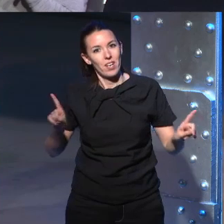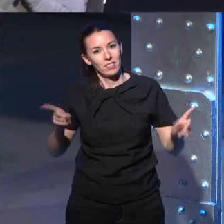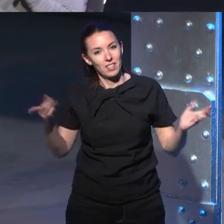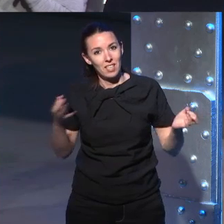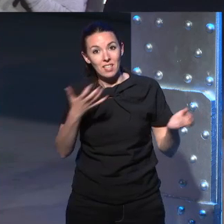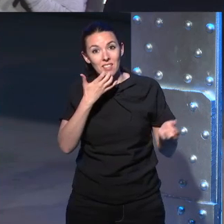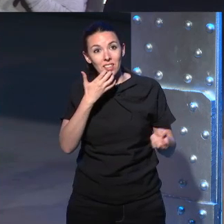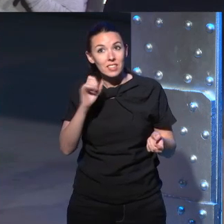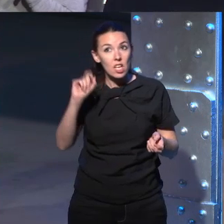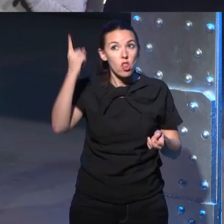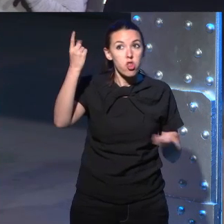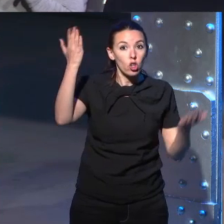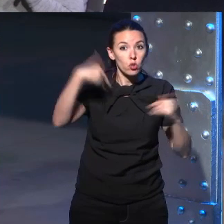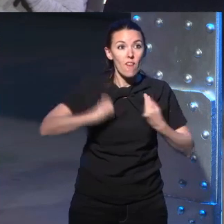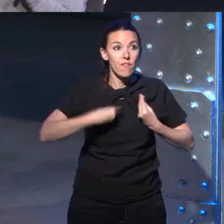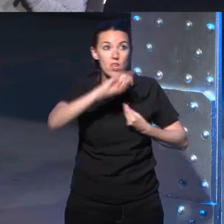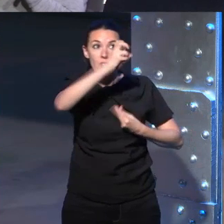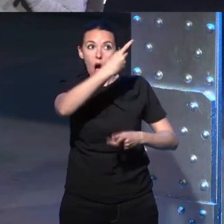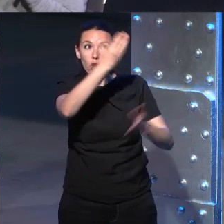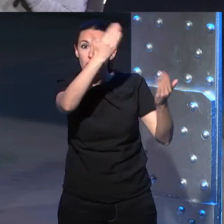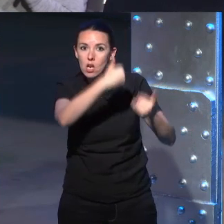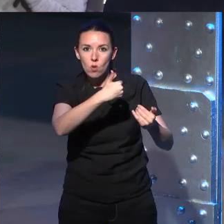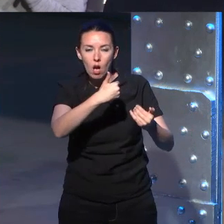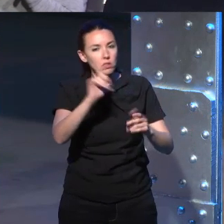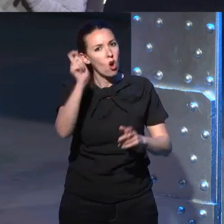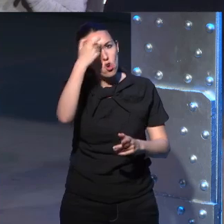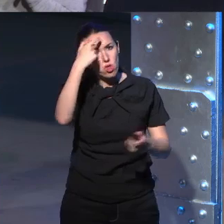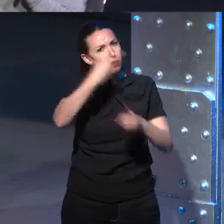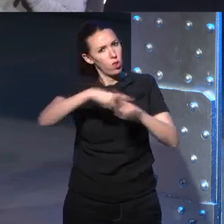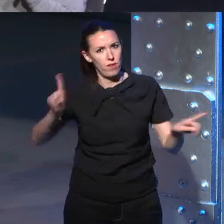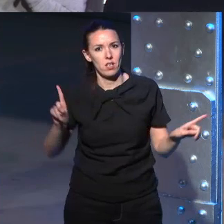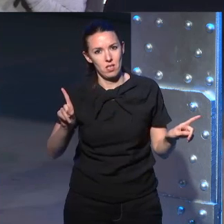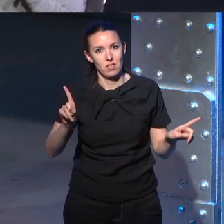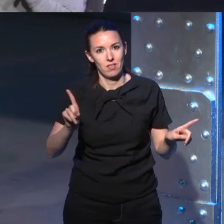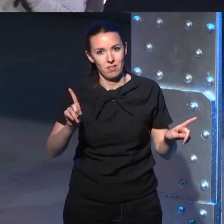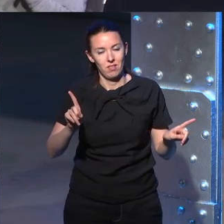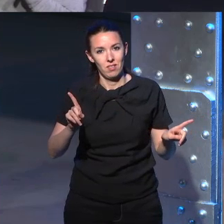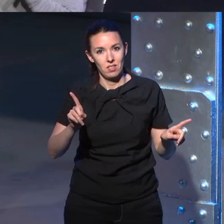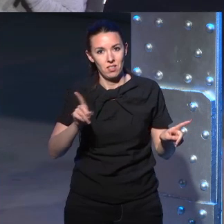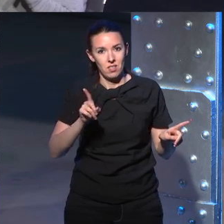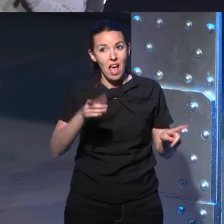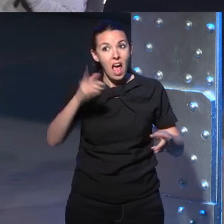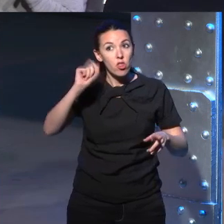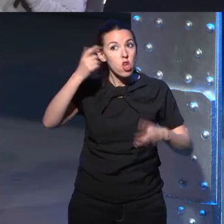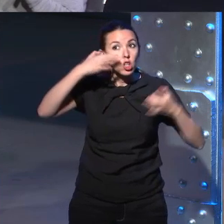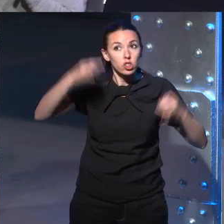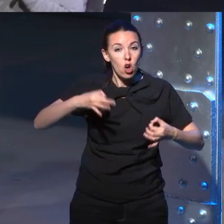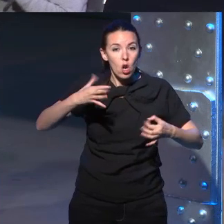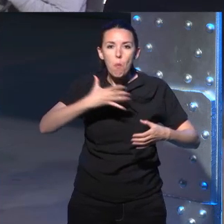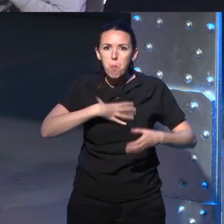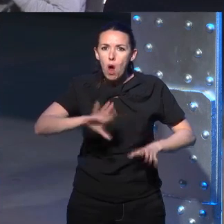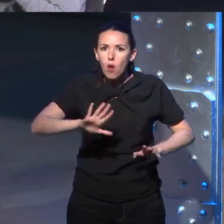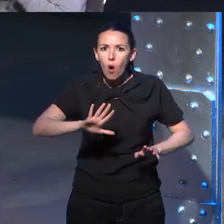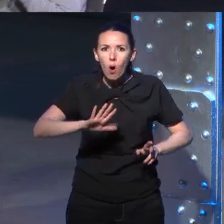si no existe Dios no exista otra vida. Son dos conceptos completamente distintos. Ser ateo no significa que no puedas creer que